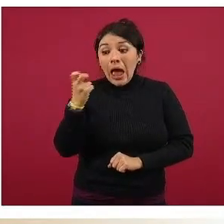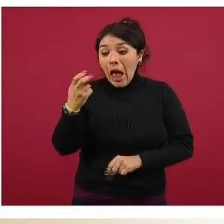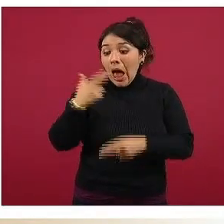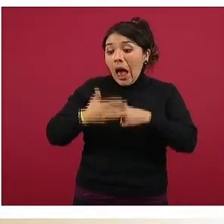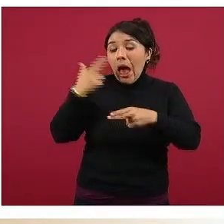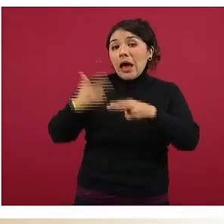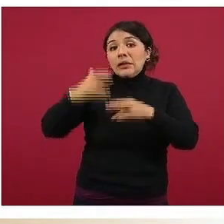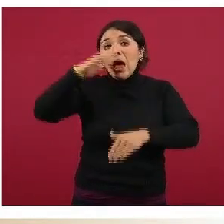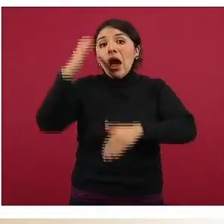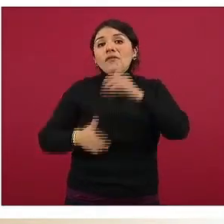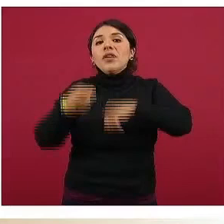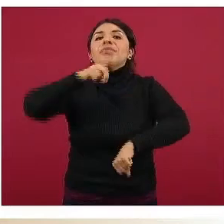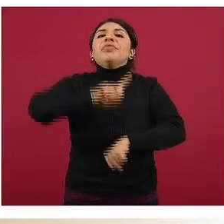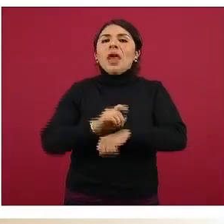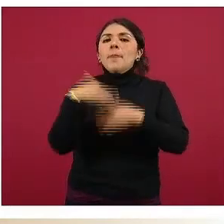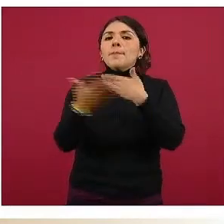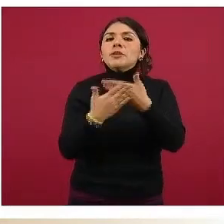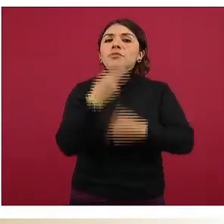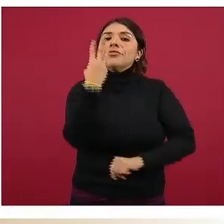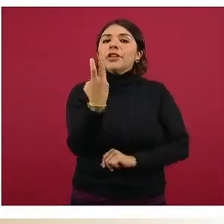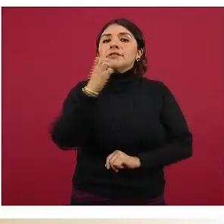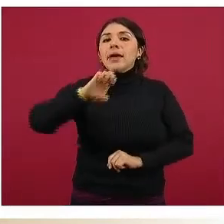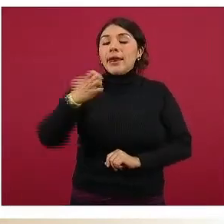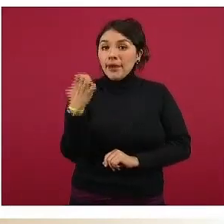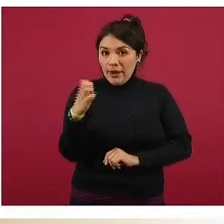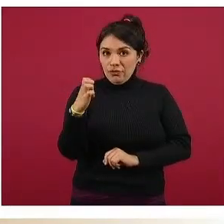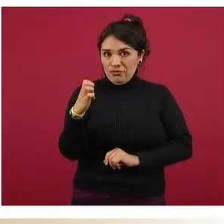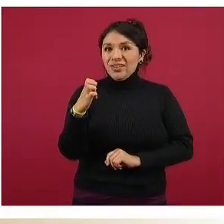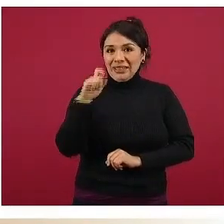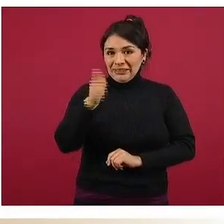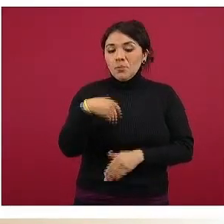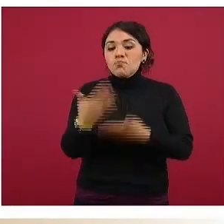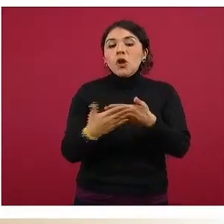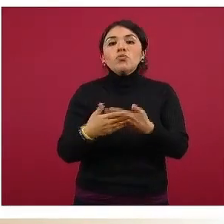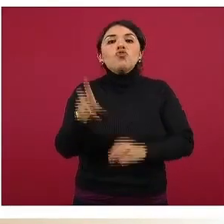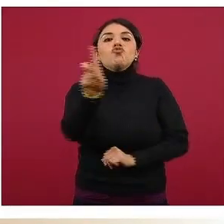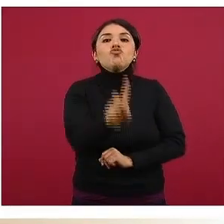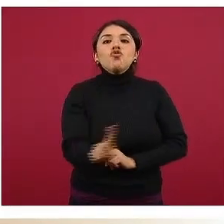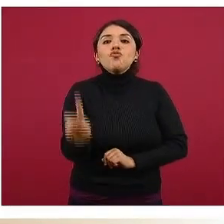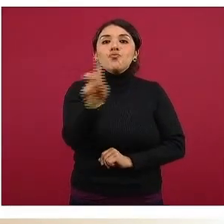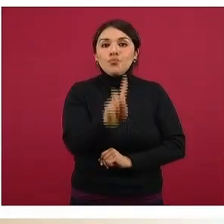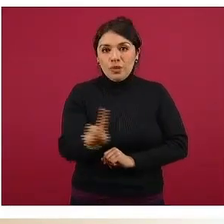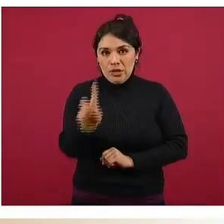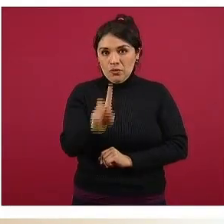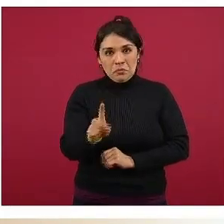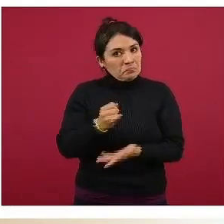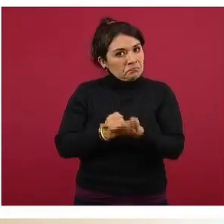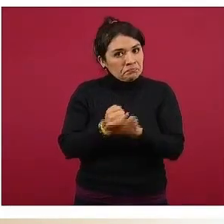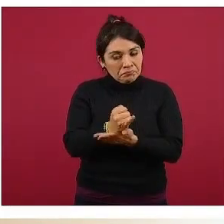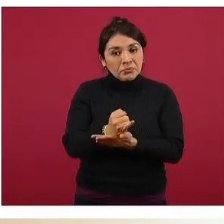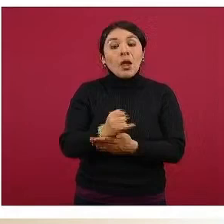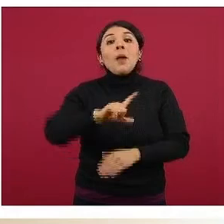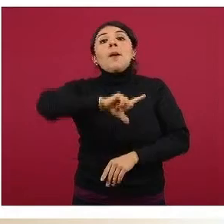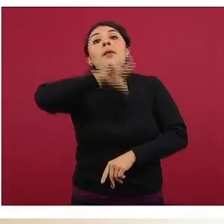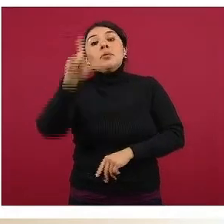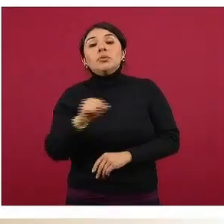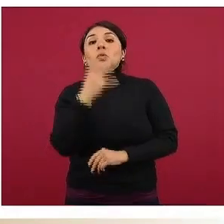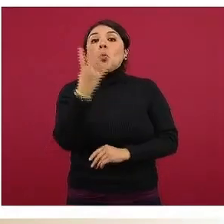que estará vigente hasta el día 3 de enero, es decir, hasta el próximo domingo, y el 4 de